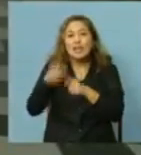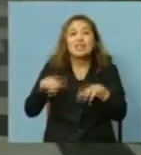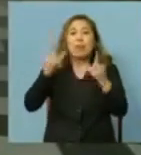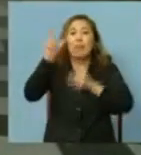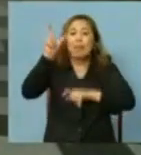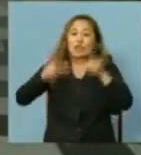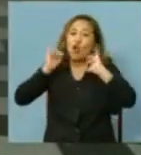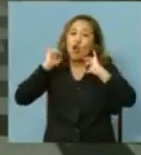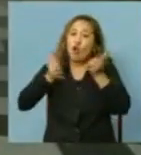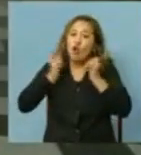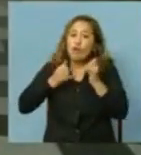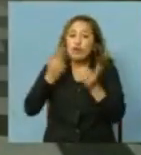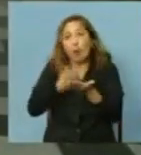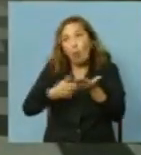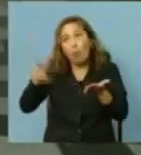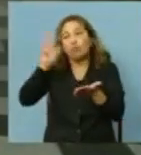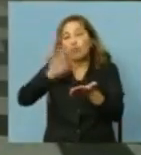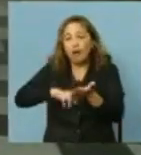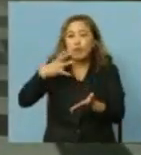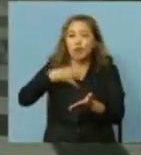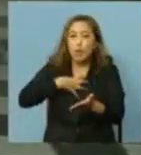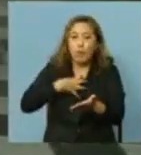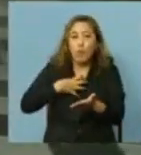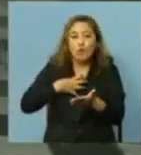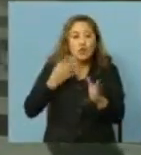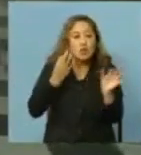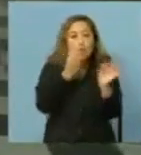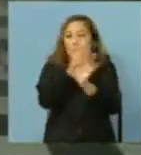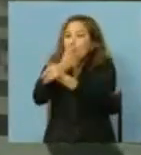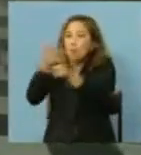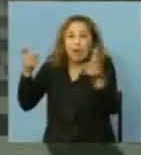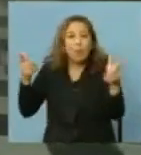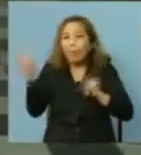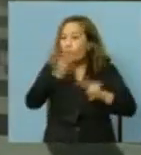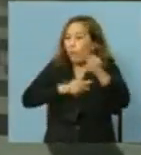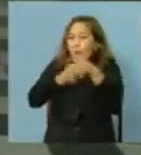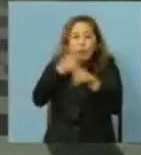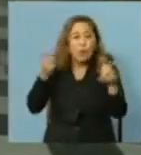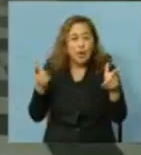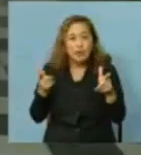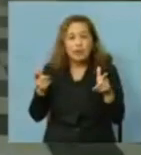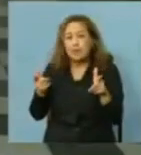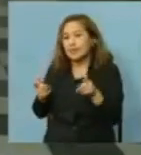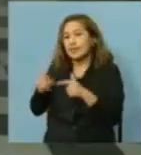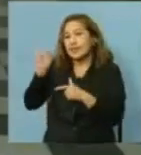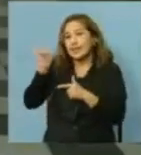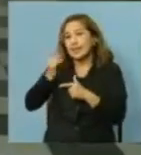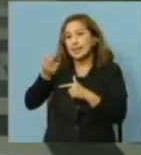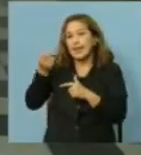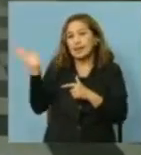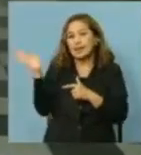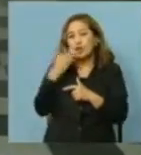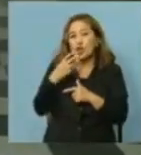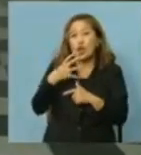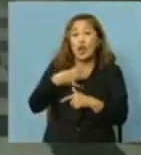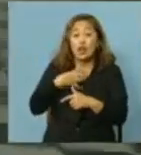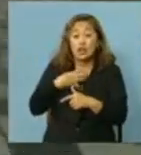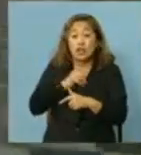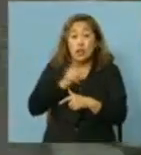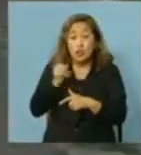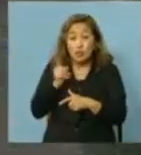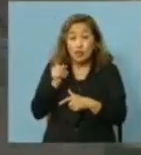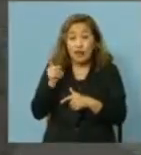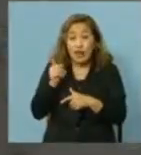chicos que quizás se han quedado de curso, que no encontraban banco en otras instituciones. Claro, la mayoría de la matrícula